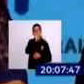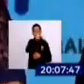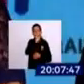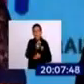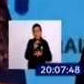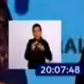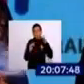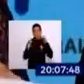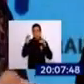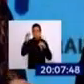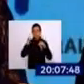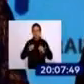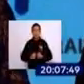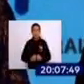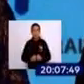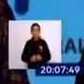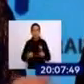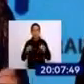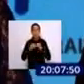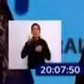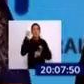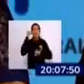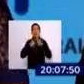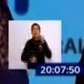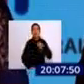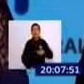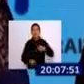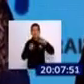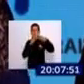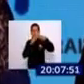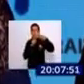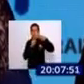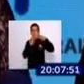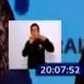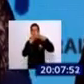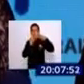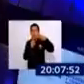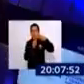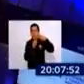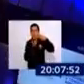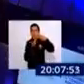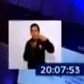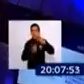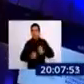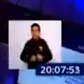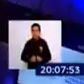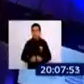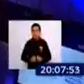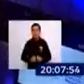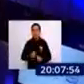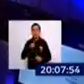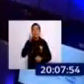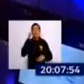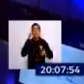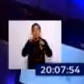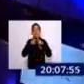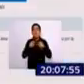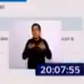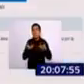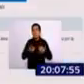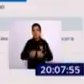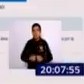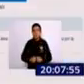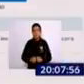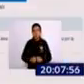36.8%. Y por último, la pregunta 2 de la consulta popular. ¿Está usted de